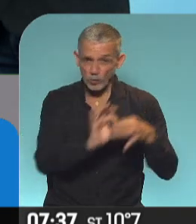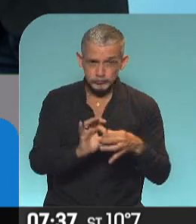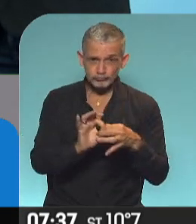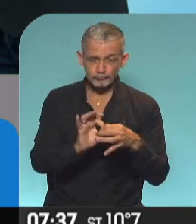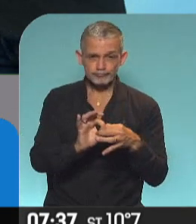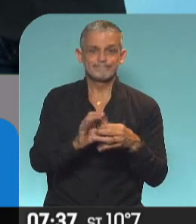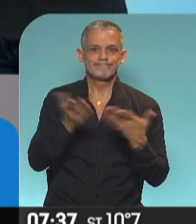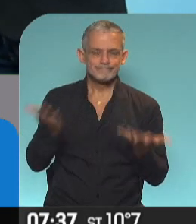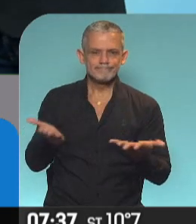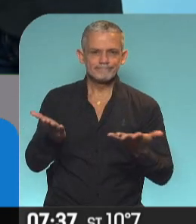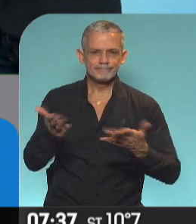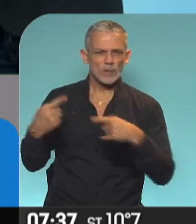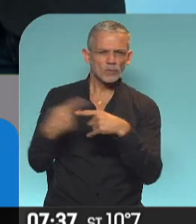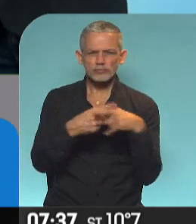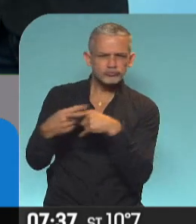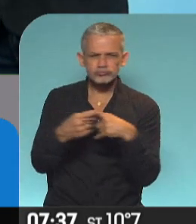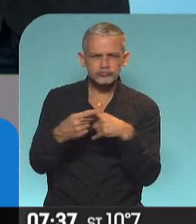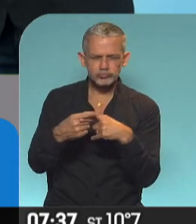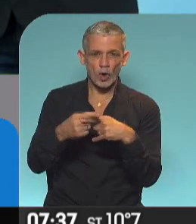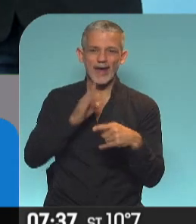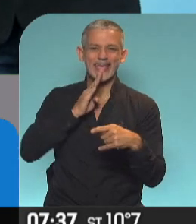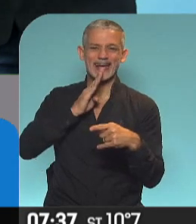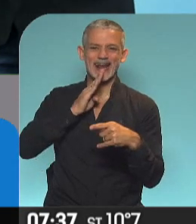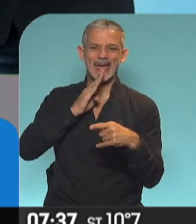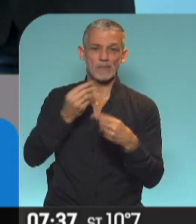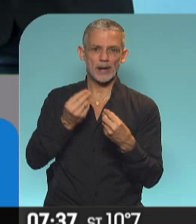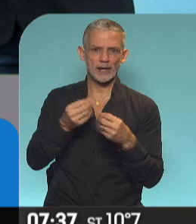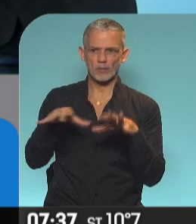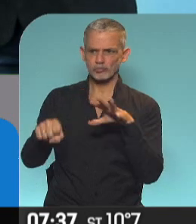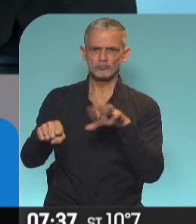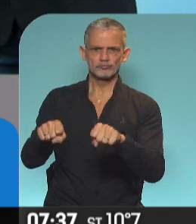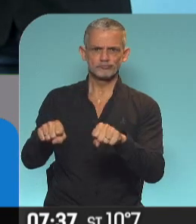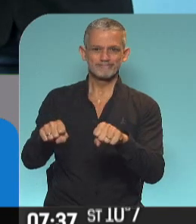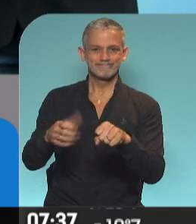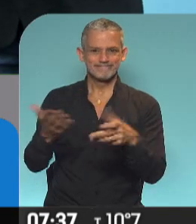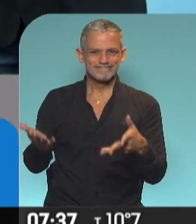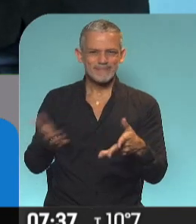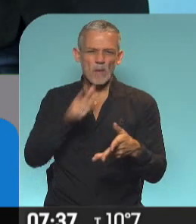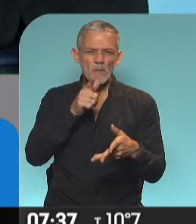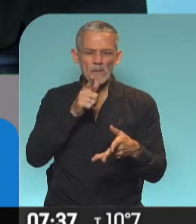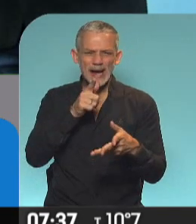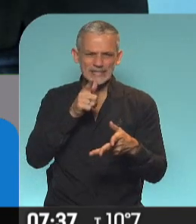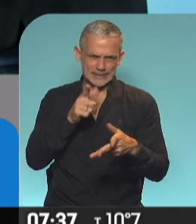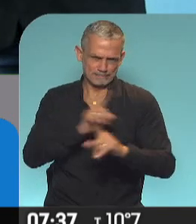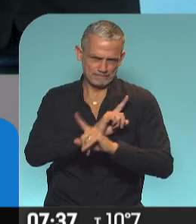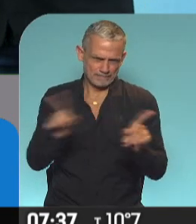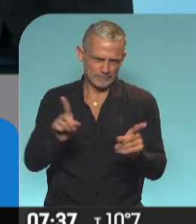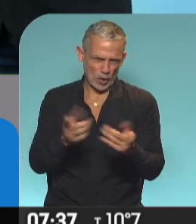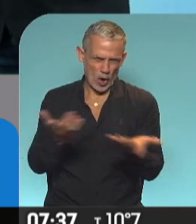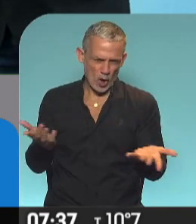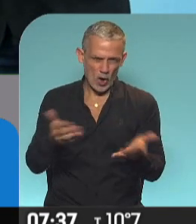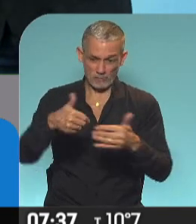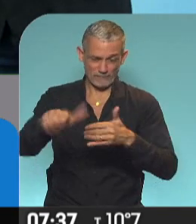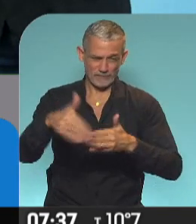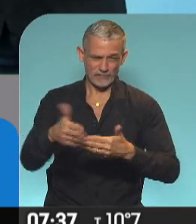de Palestina en su disputa con el Estado de Israel por poder constituir finalmente, cosa que pareciera que no va a ocurrir, por lo menos en el